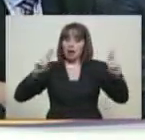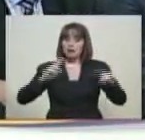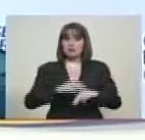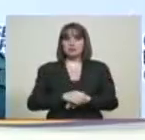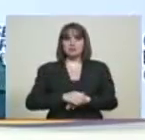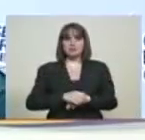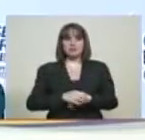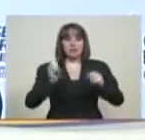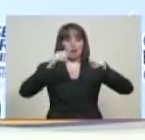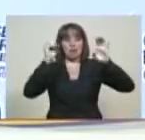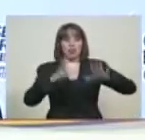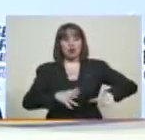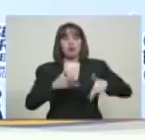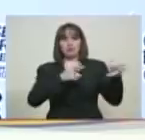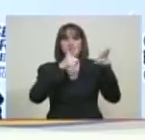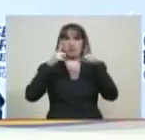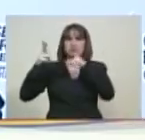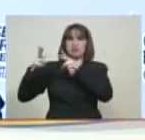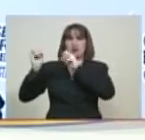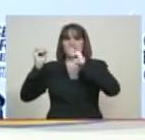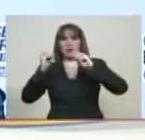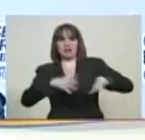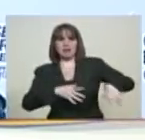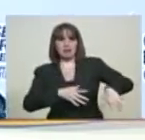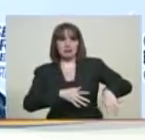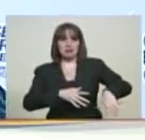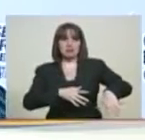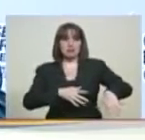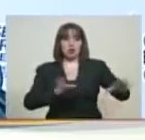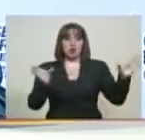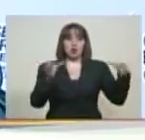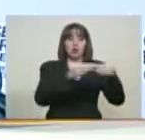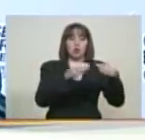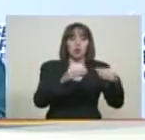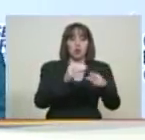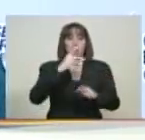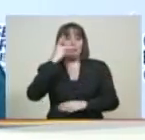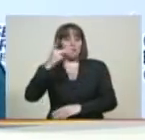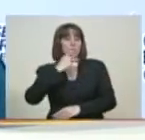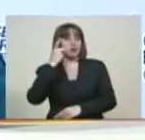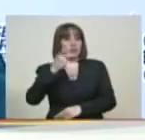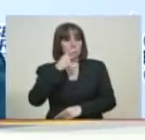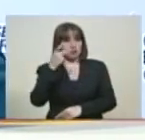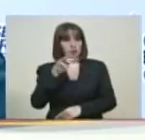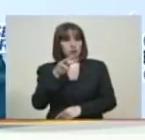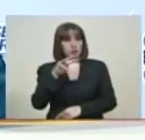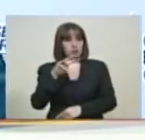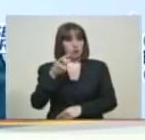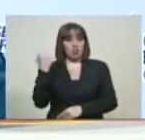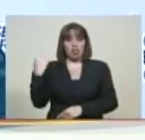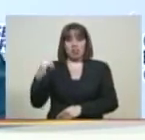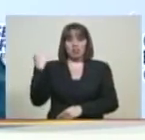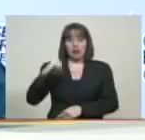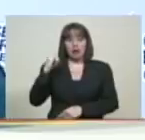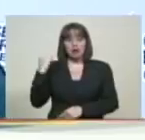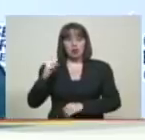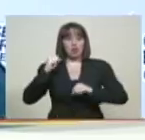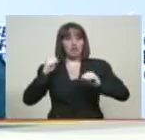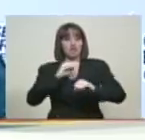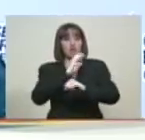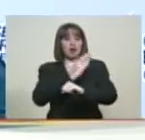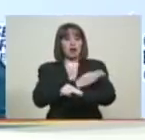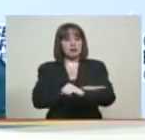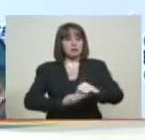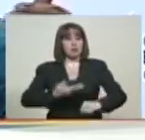abandono de las armas la lucha armada por parte de actores políticos que desde la izquierda tenían una fuerza importante